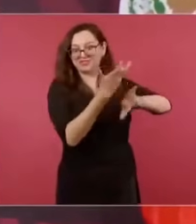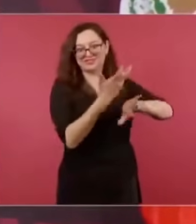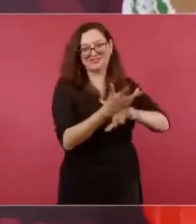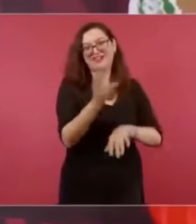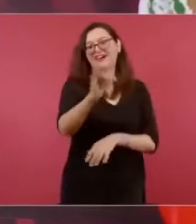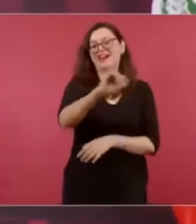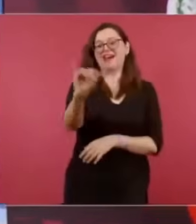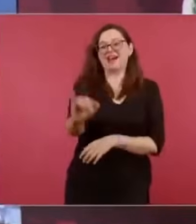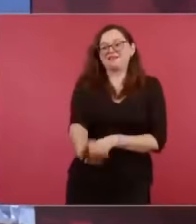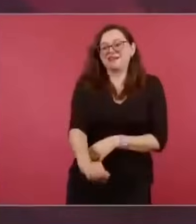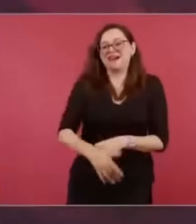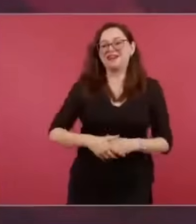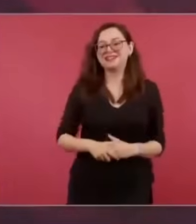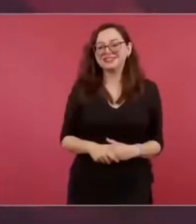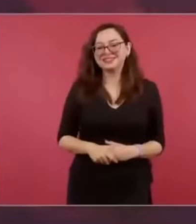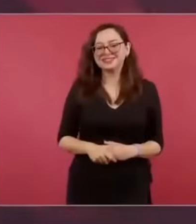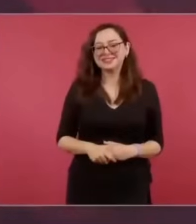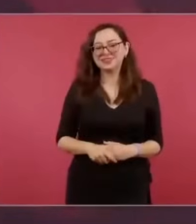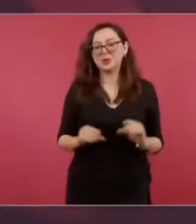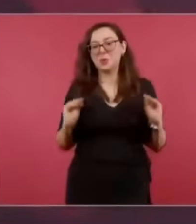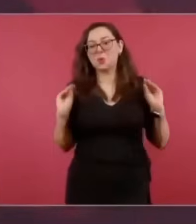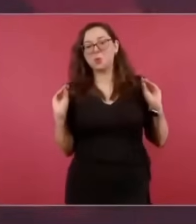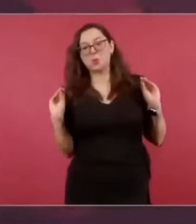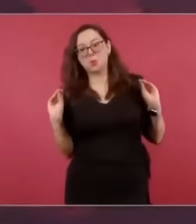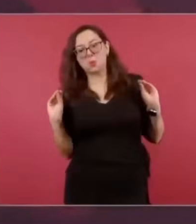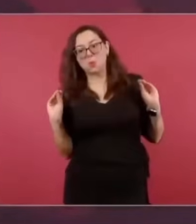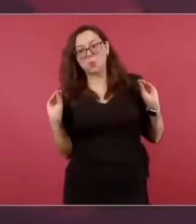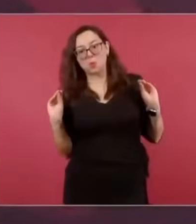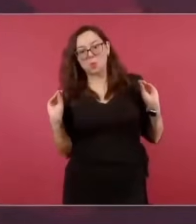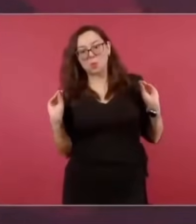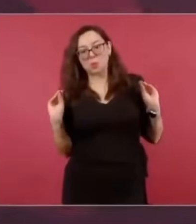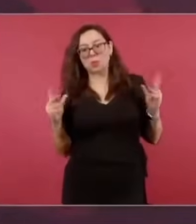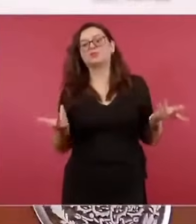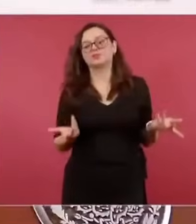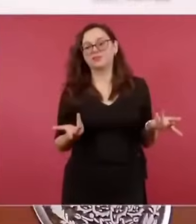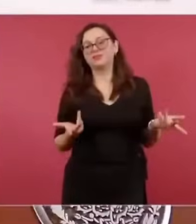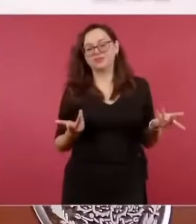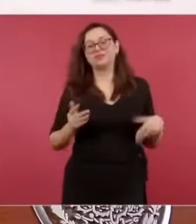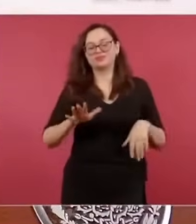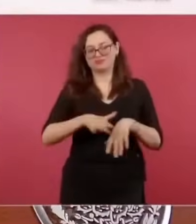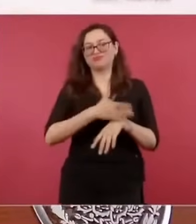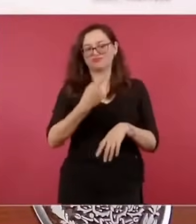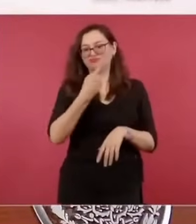porque los están financiando, ellos lo saben, ni modo que no lo sepan,